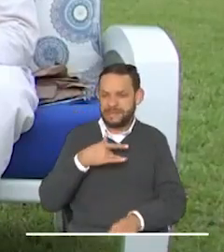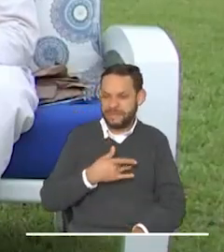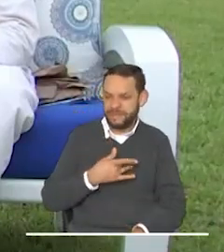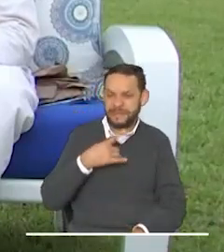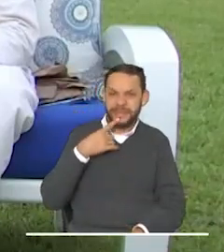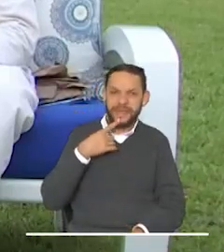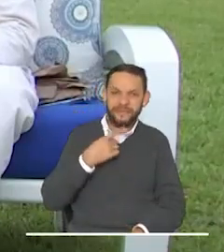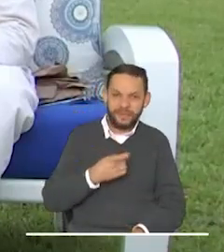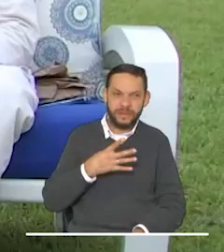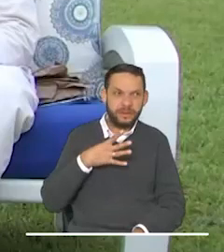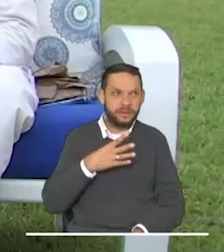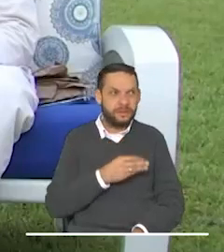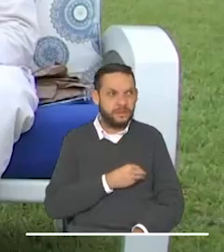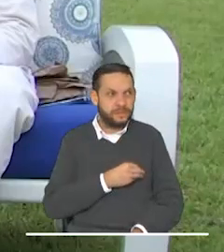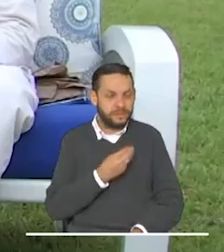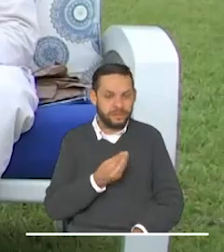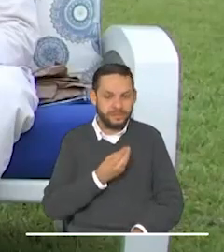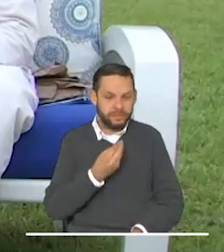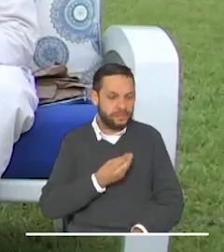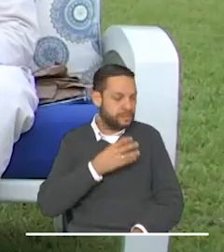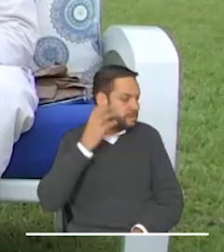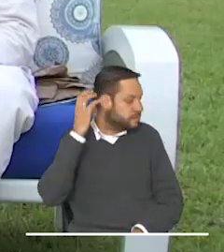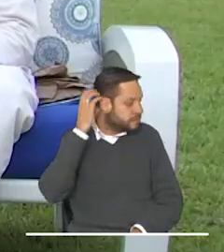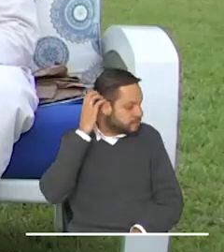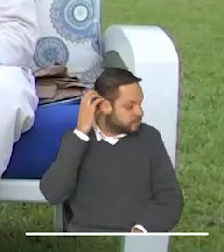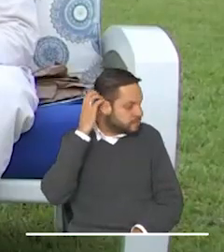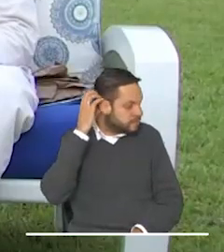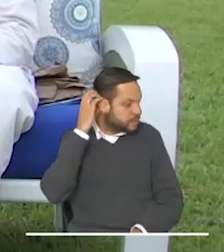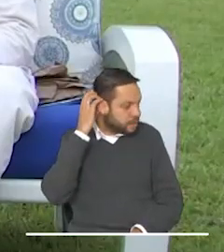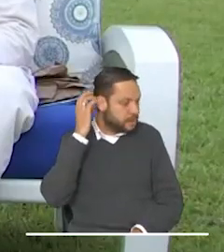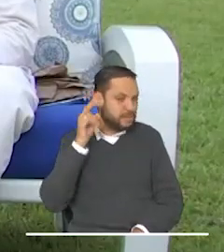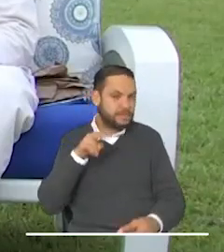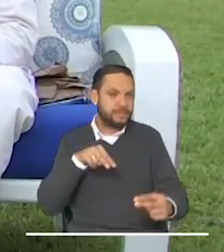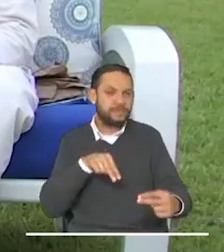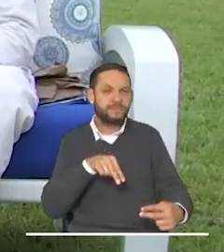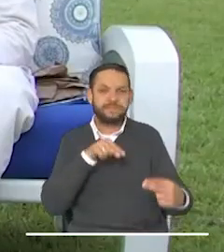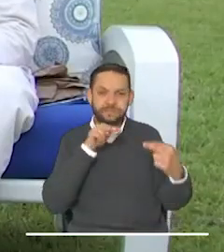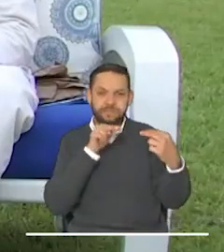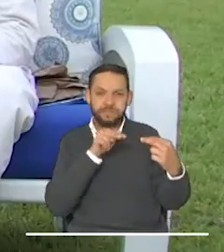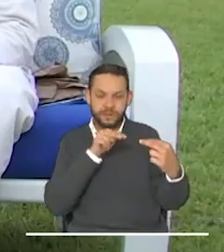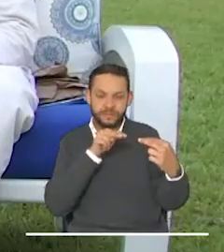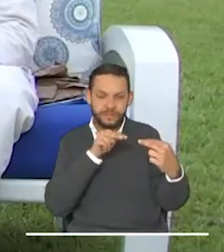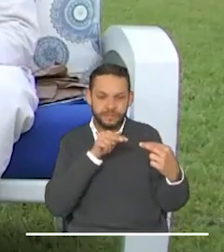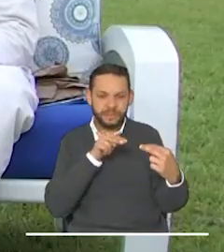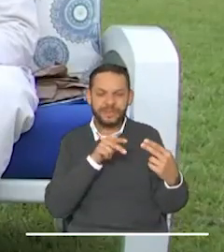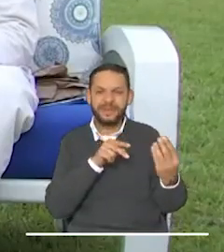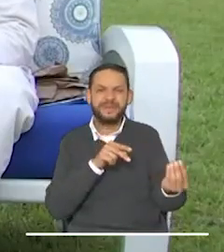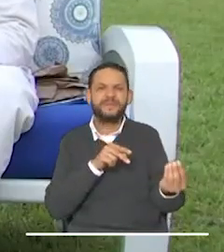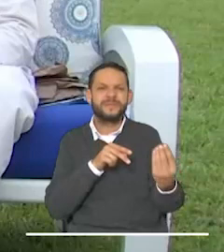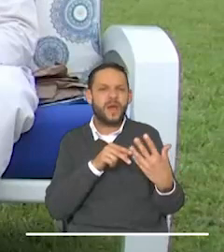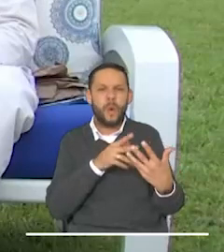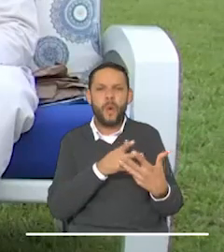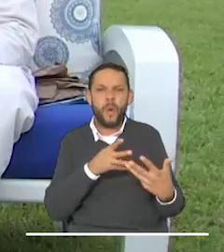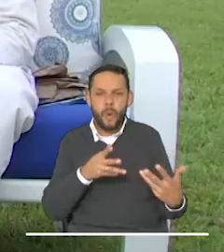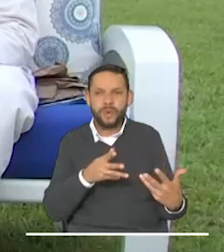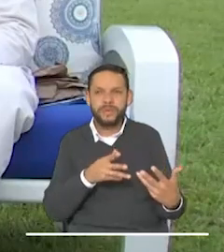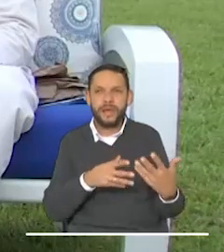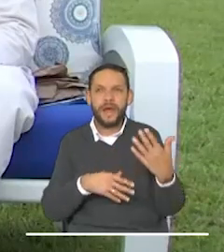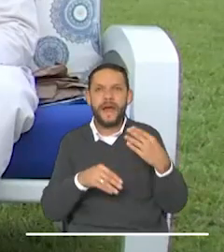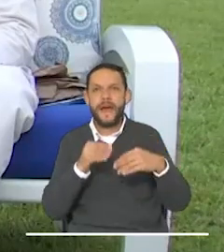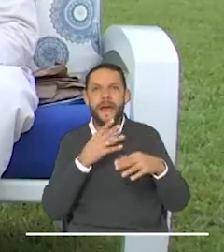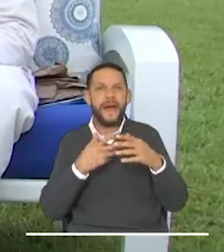nosotros atraemos desde la memoria psíquica y desde la memoria energética esas condiciones que para